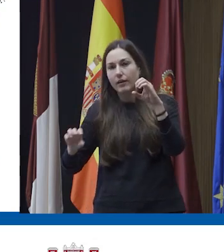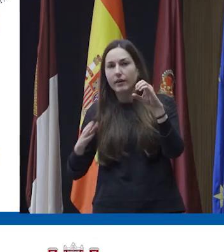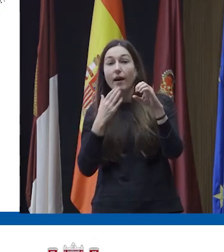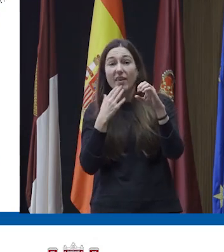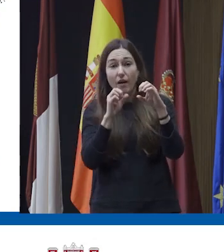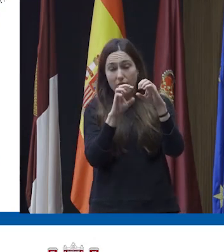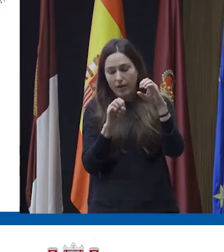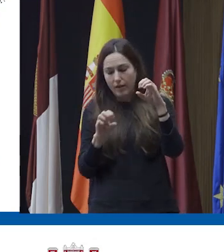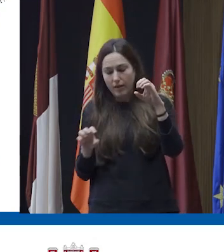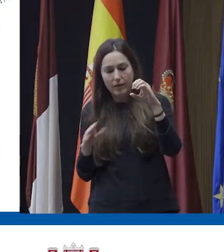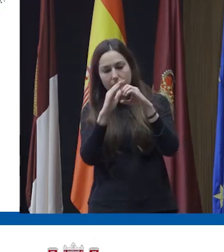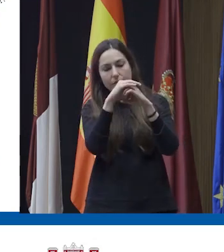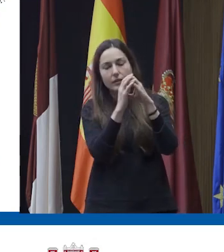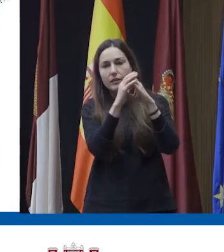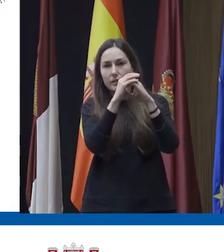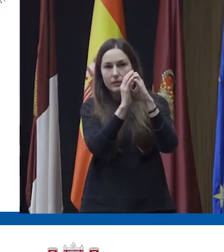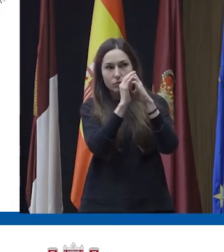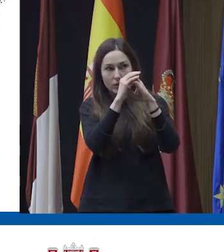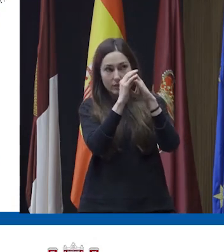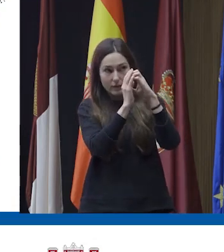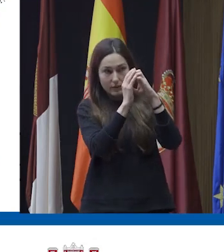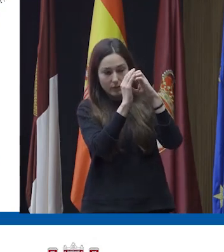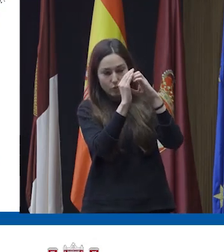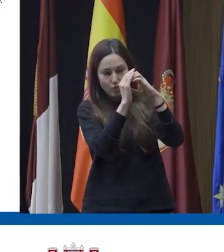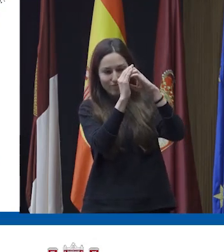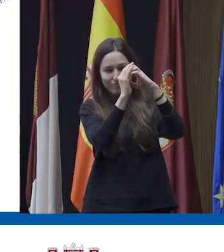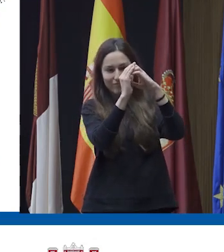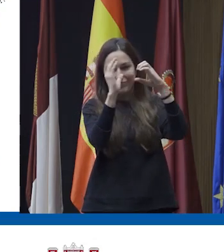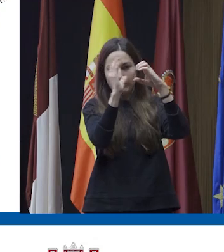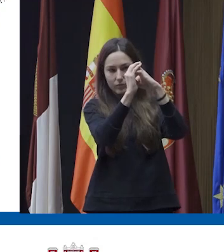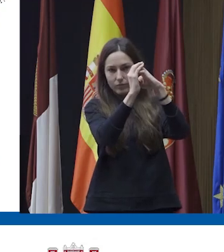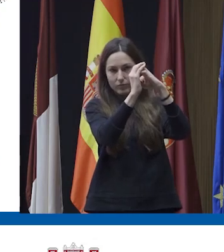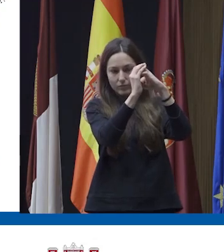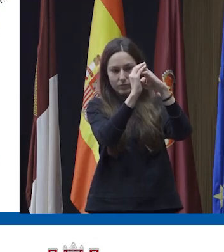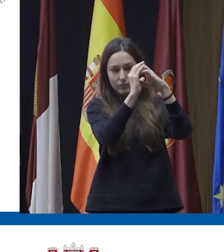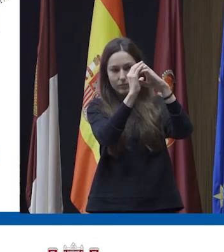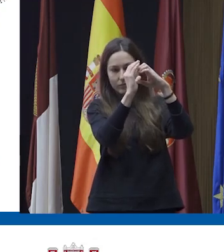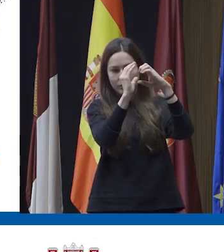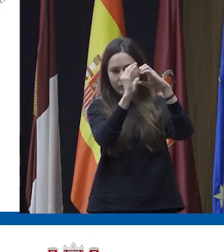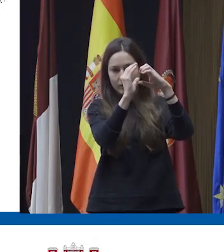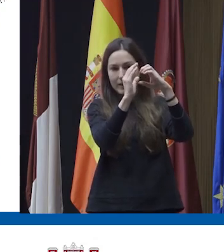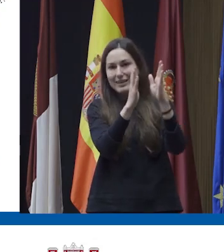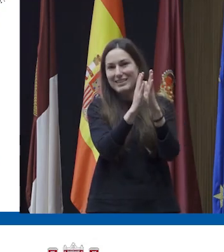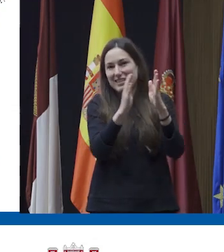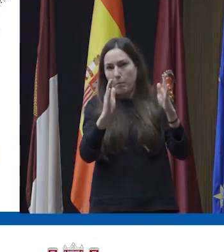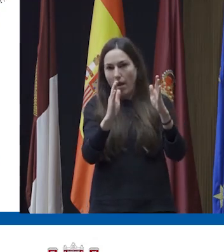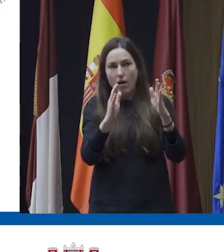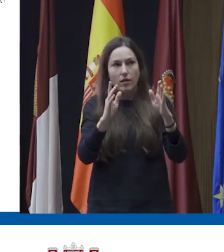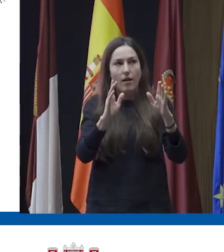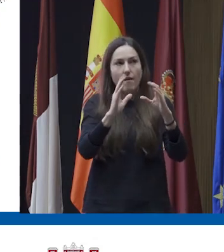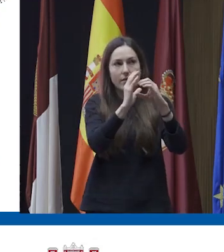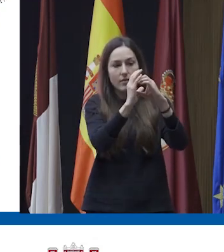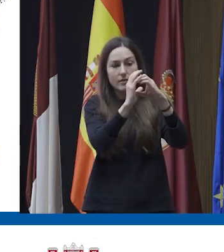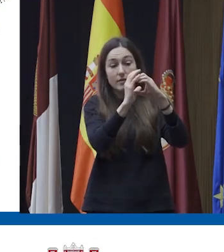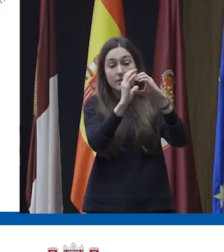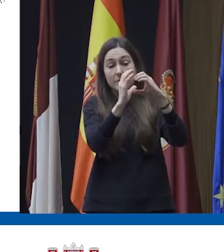causa más frecuente. Entonces, ese gel, por así decirlo, se separa lo que es de la cáscara interna del ojo, que es la retina, se va